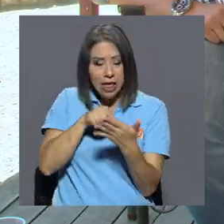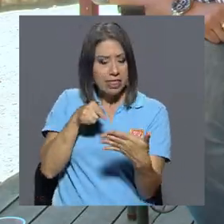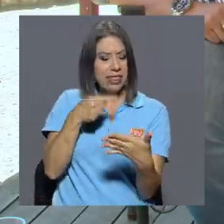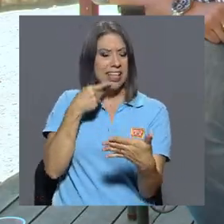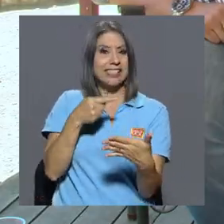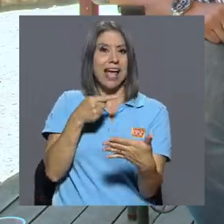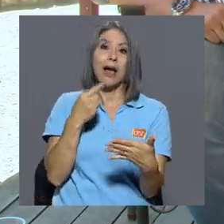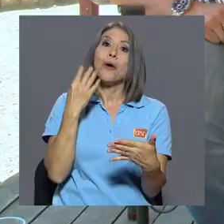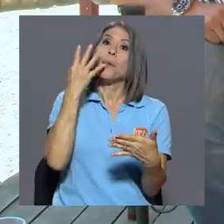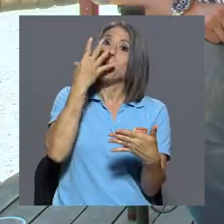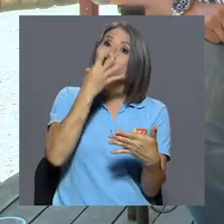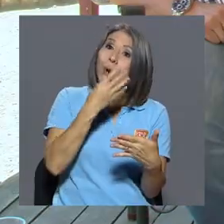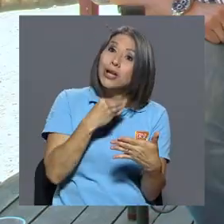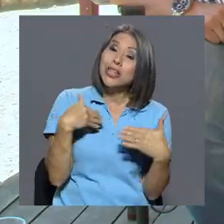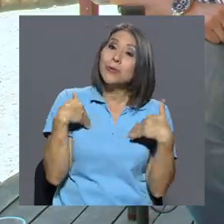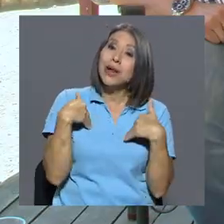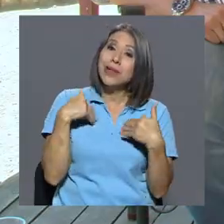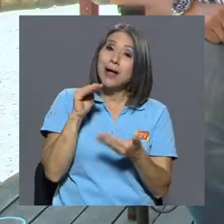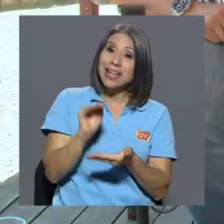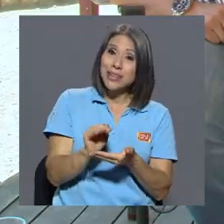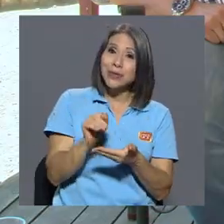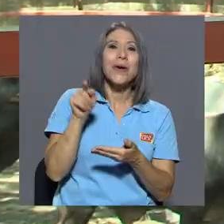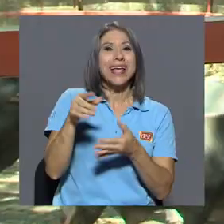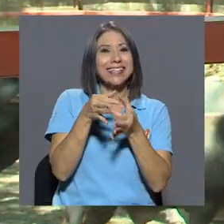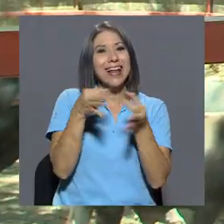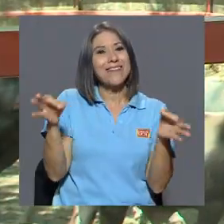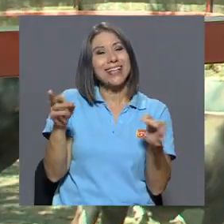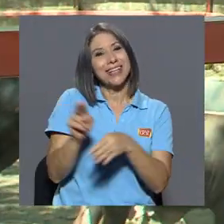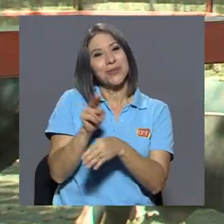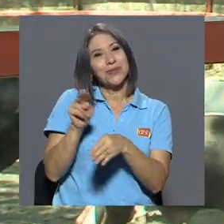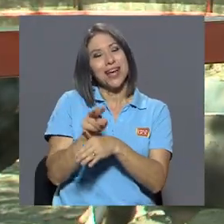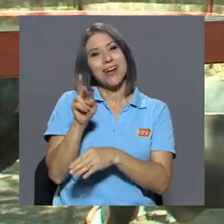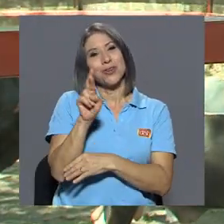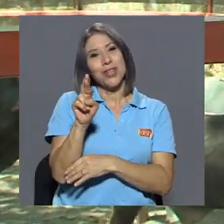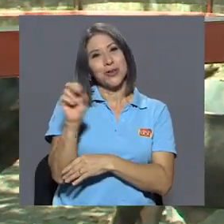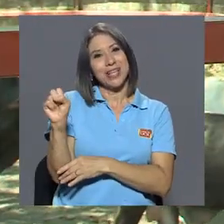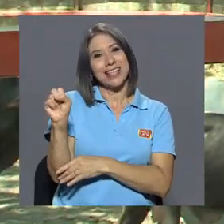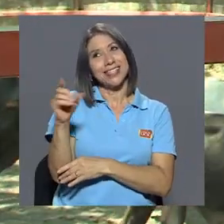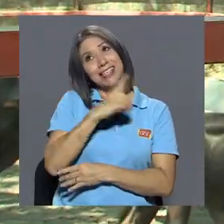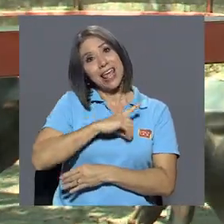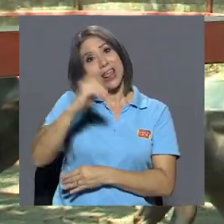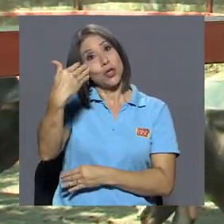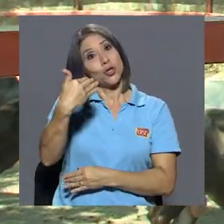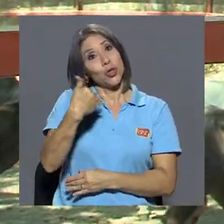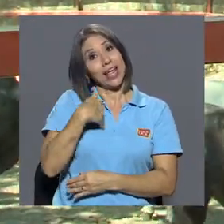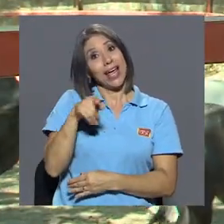era la frase que usaba Rodrigo Sánchez, que Dios lo tenga donde se merezca. Y